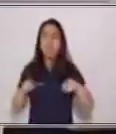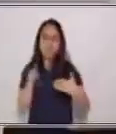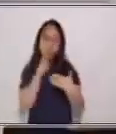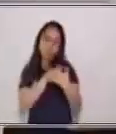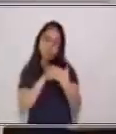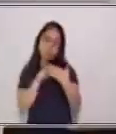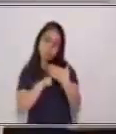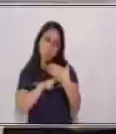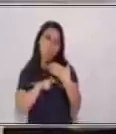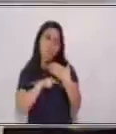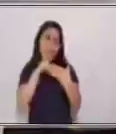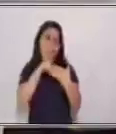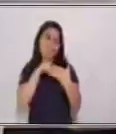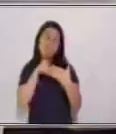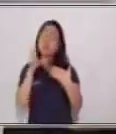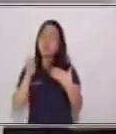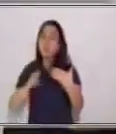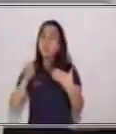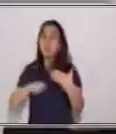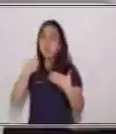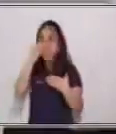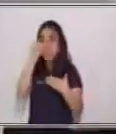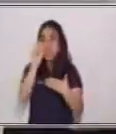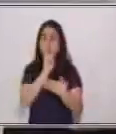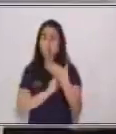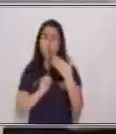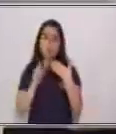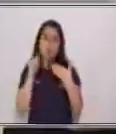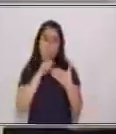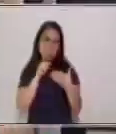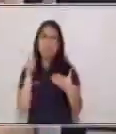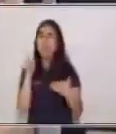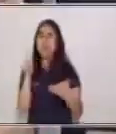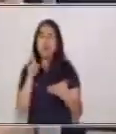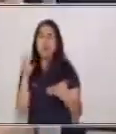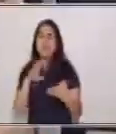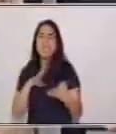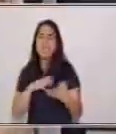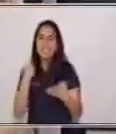tildadas, y verás y te sorprenderás de encontrar en algunos